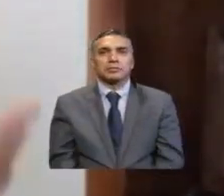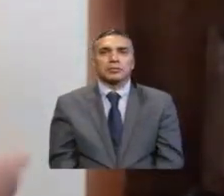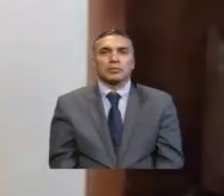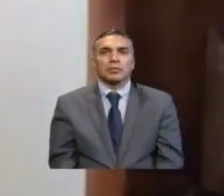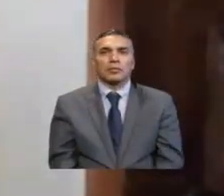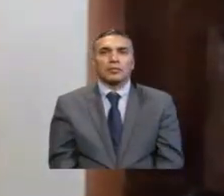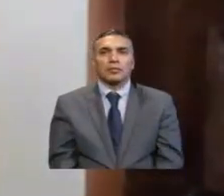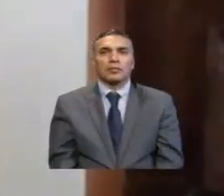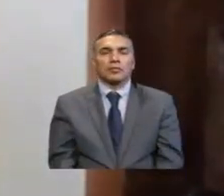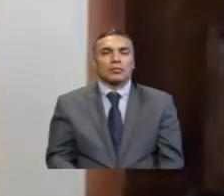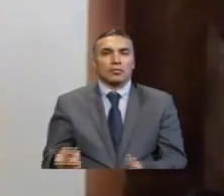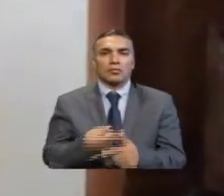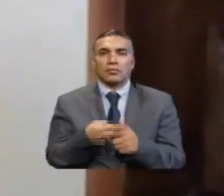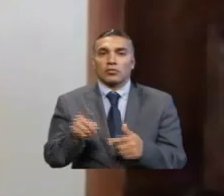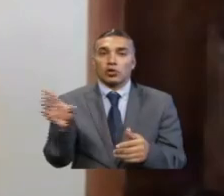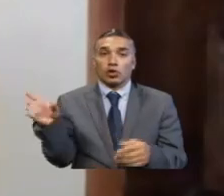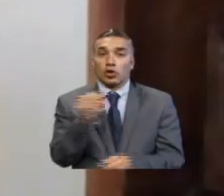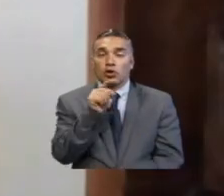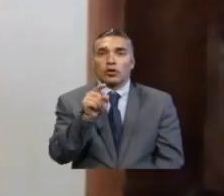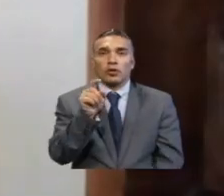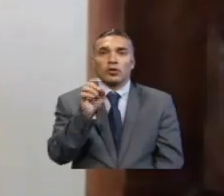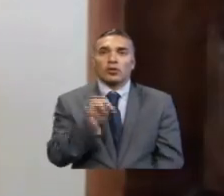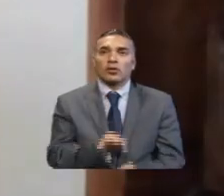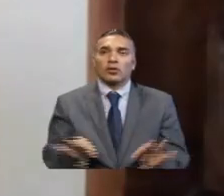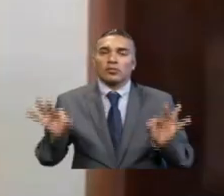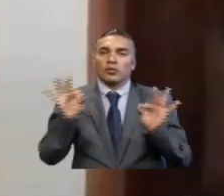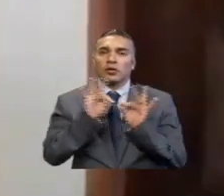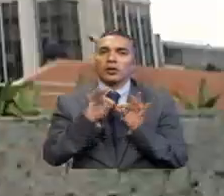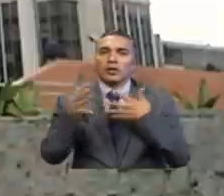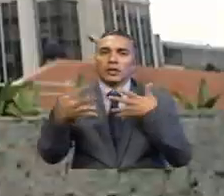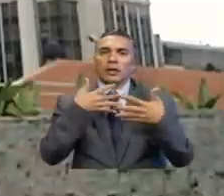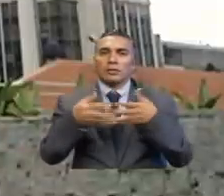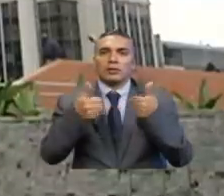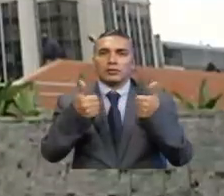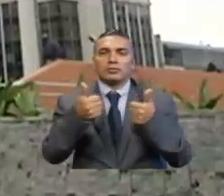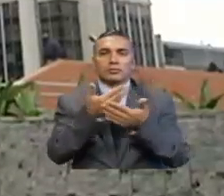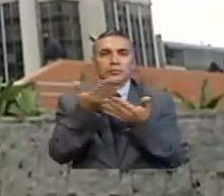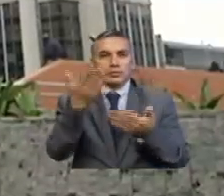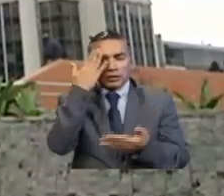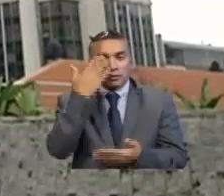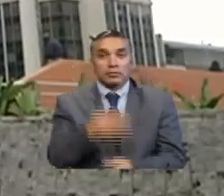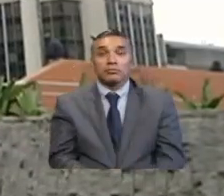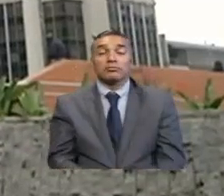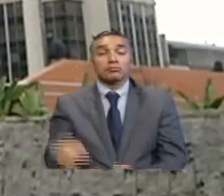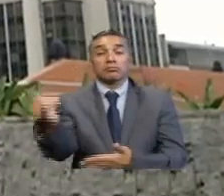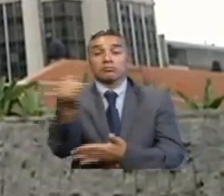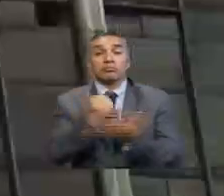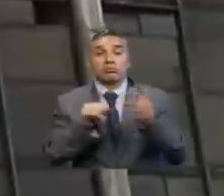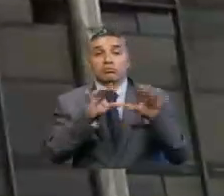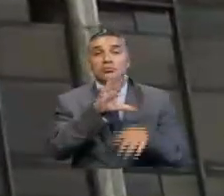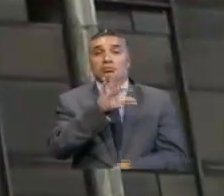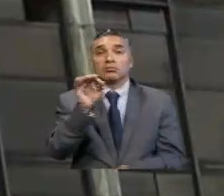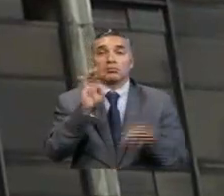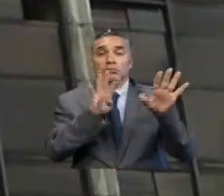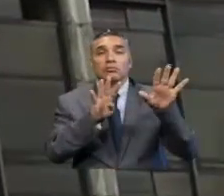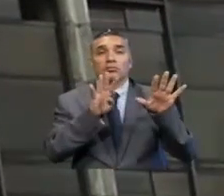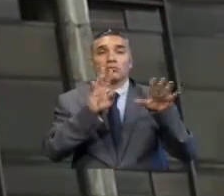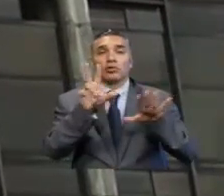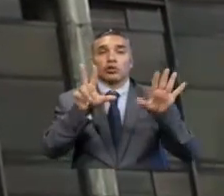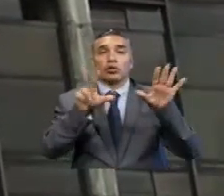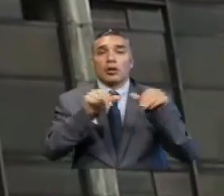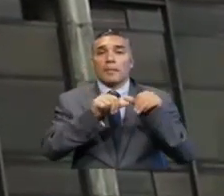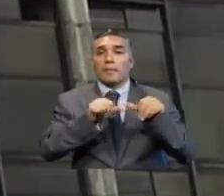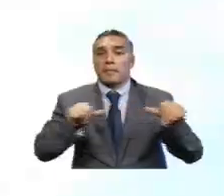obras. Me parece que todo eso es de justicia y transparencia conocer. La obra artística consta de casi 598 metros cuadrados